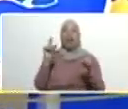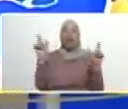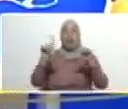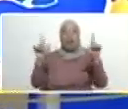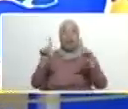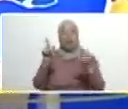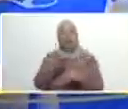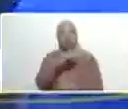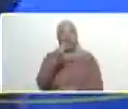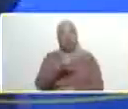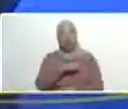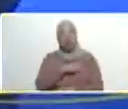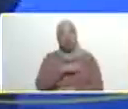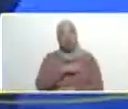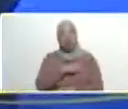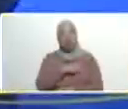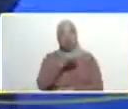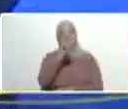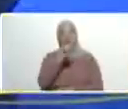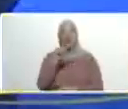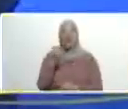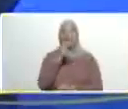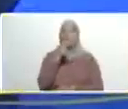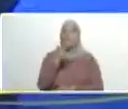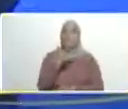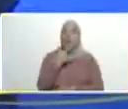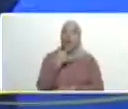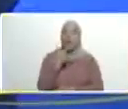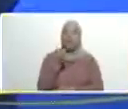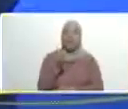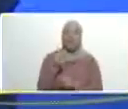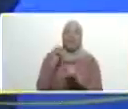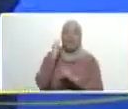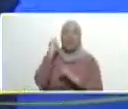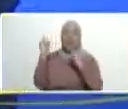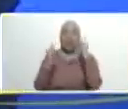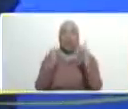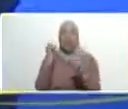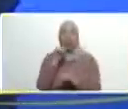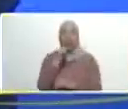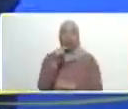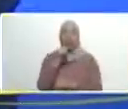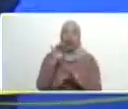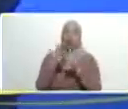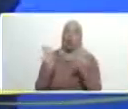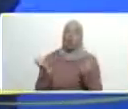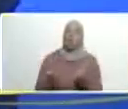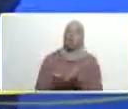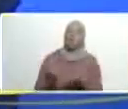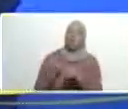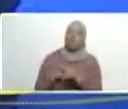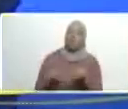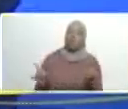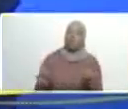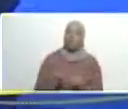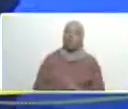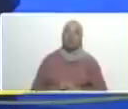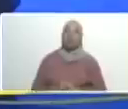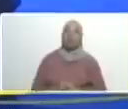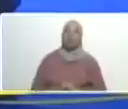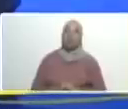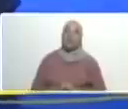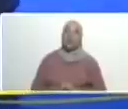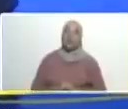hicimos seguimiento de las ideas maravillosas que están surgiendo para un mundo diferente, para un